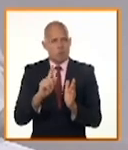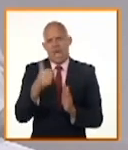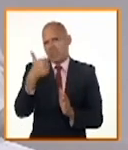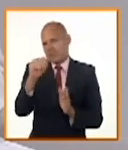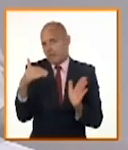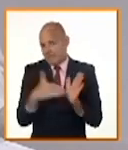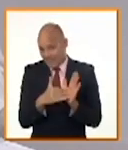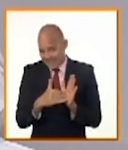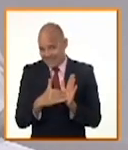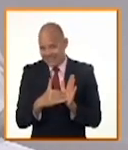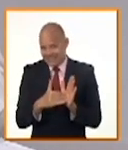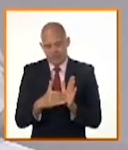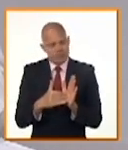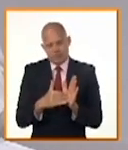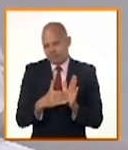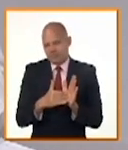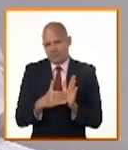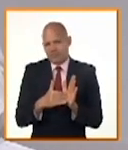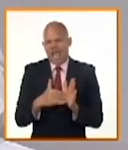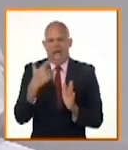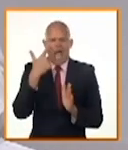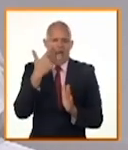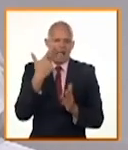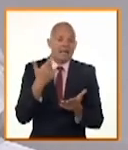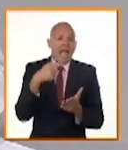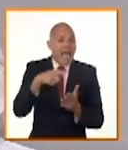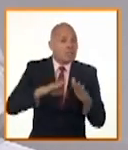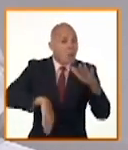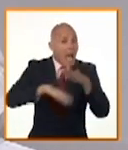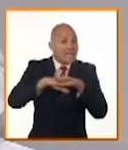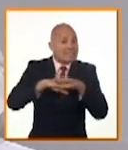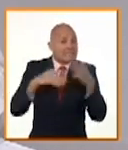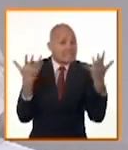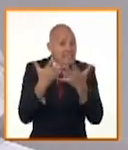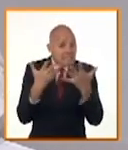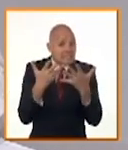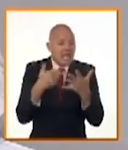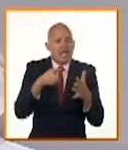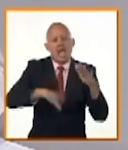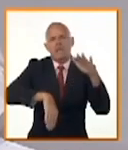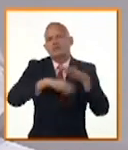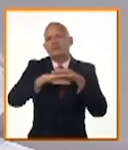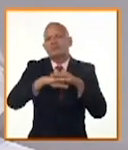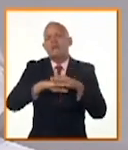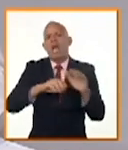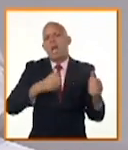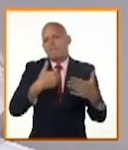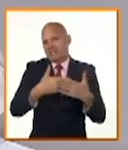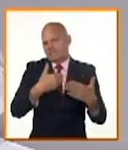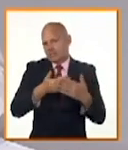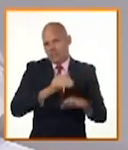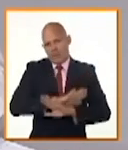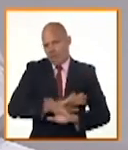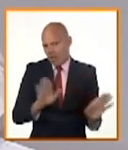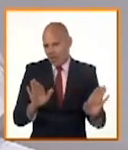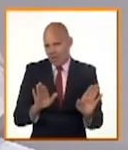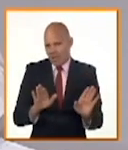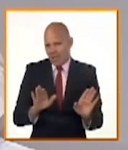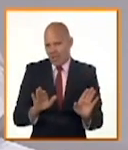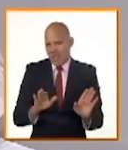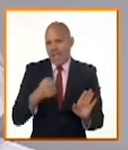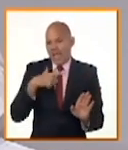conocer las necesidades de cada actor económico este límite no aplica a las personas naturales sin embargo ahorita también se explicaba determinadas